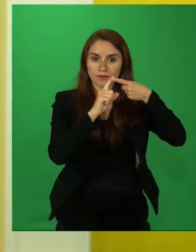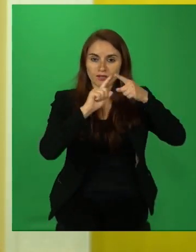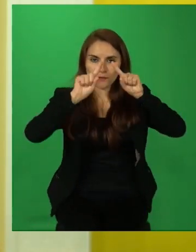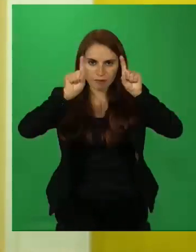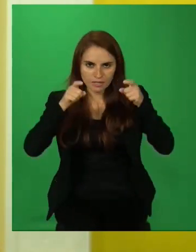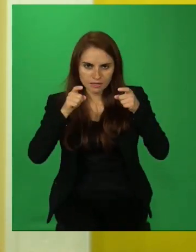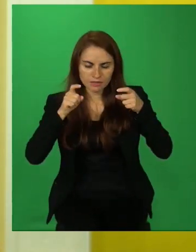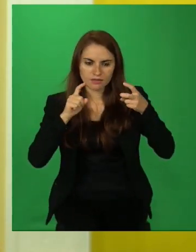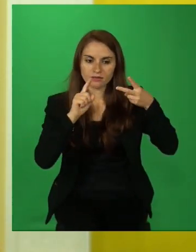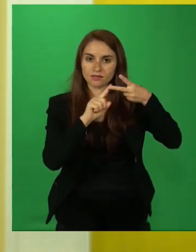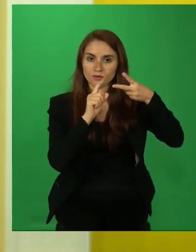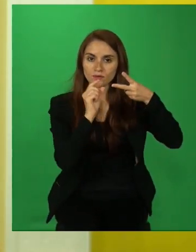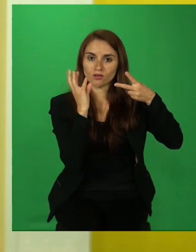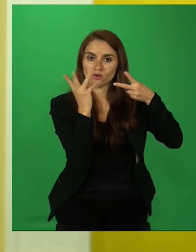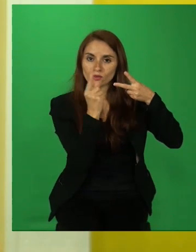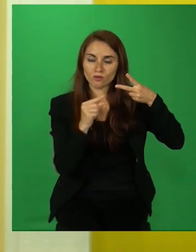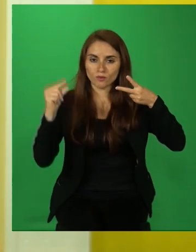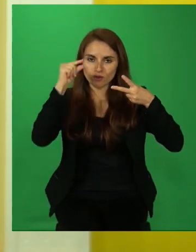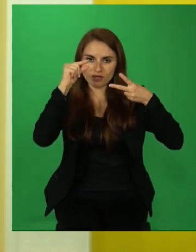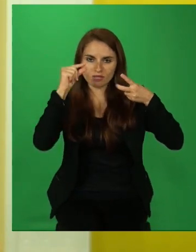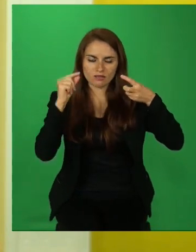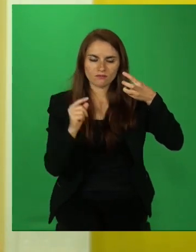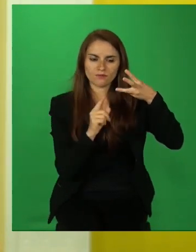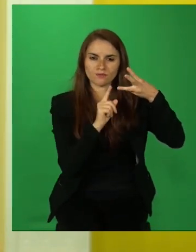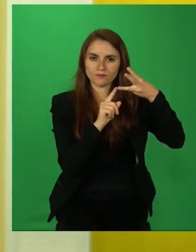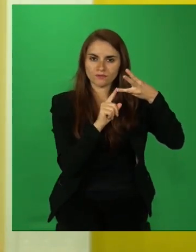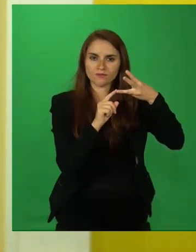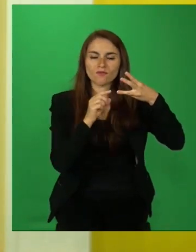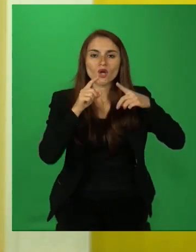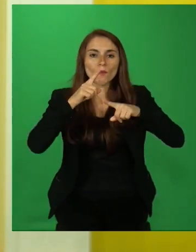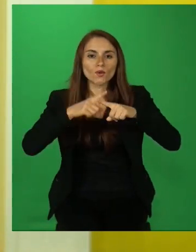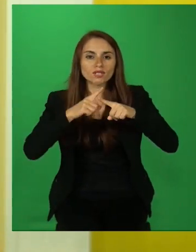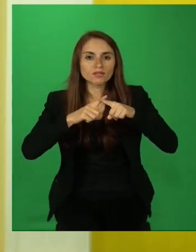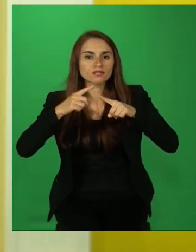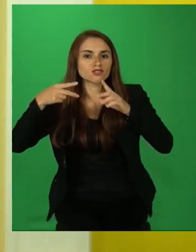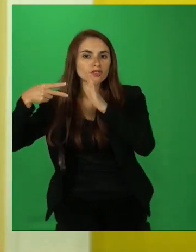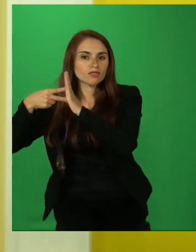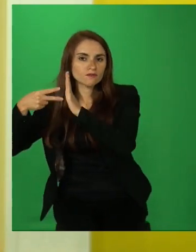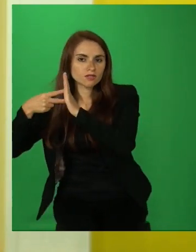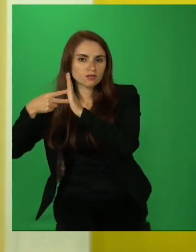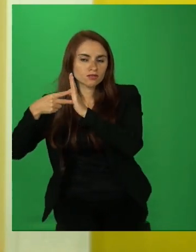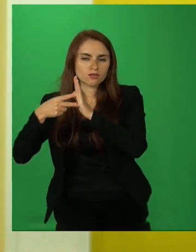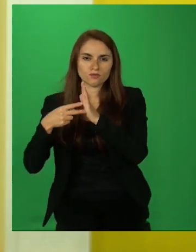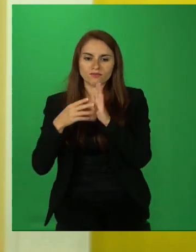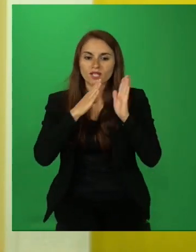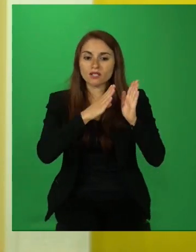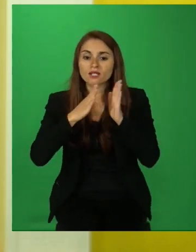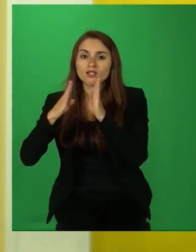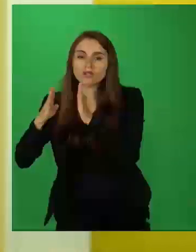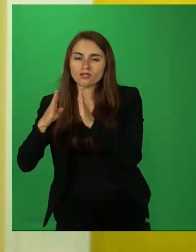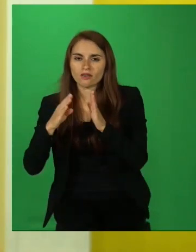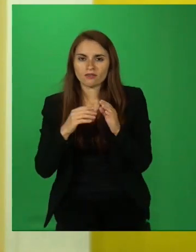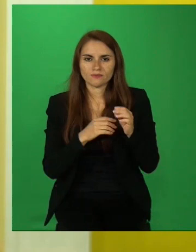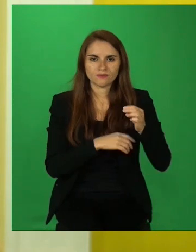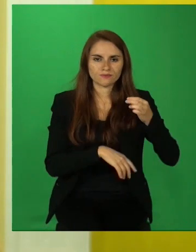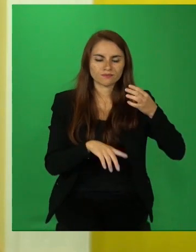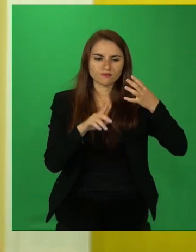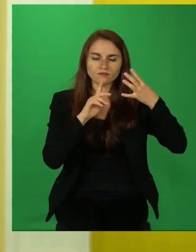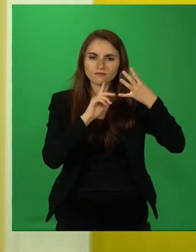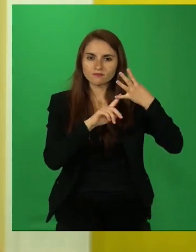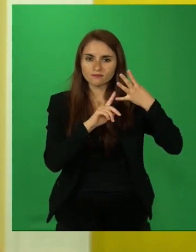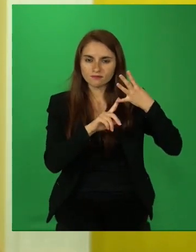segundo potencias tercero multiplicaciones y divisiones en el orden en que